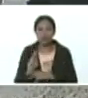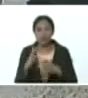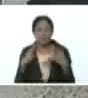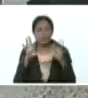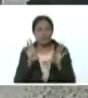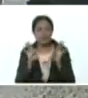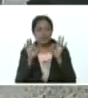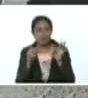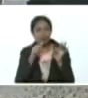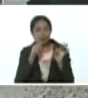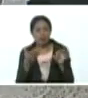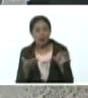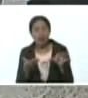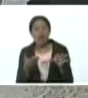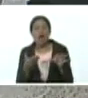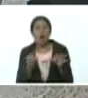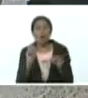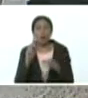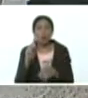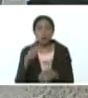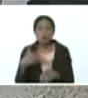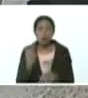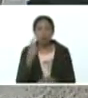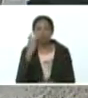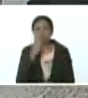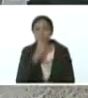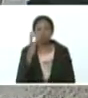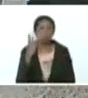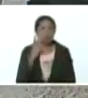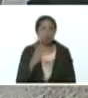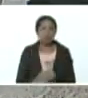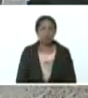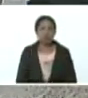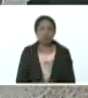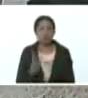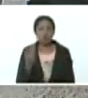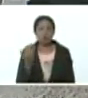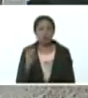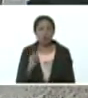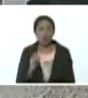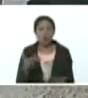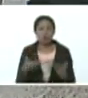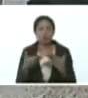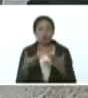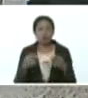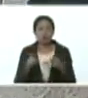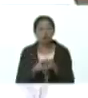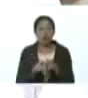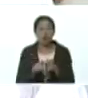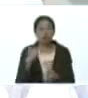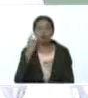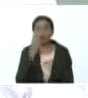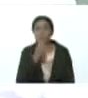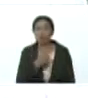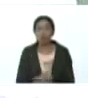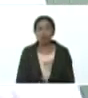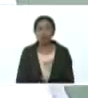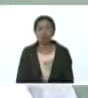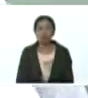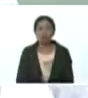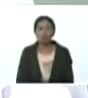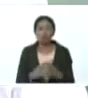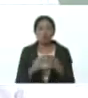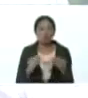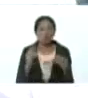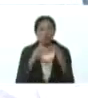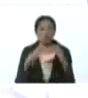especializarse. Fíjense ustedes, tenemos ya, ¿cuántos cupos vamos a ofrecer de oftalmología? En todos los posgrados,